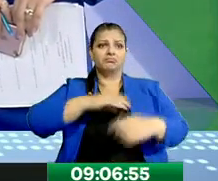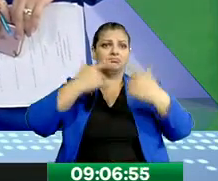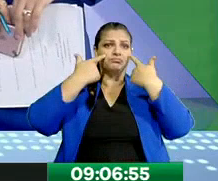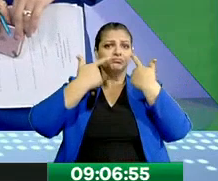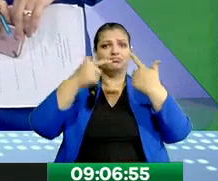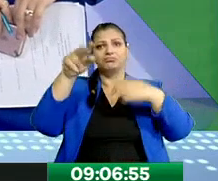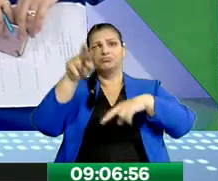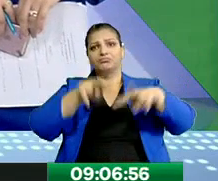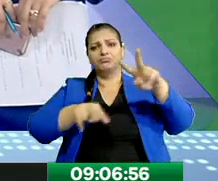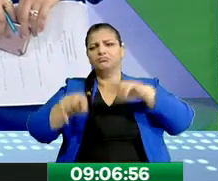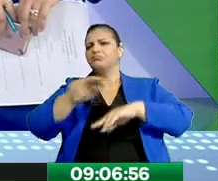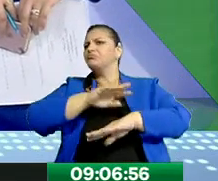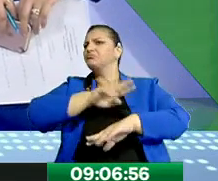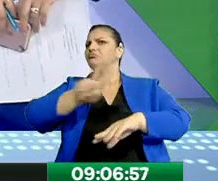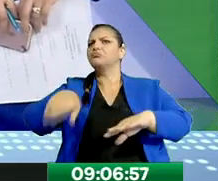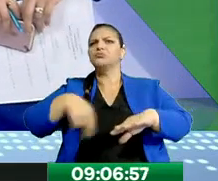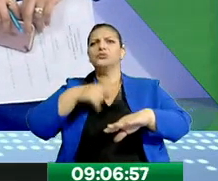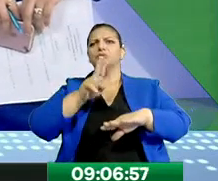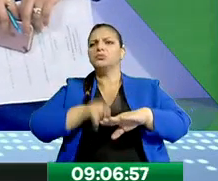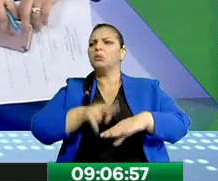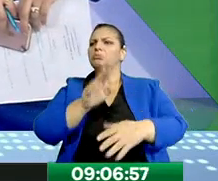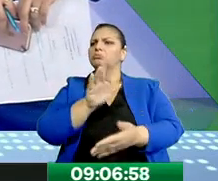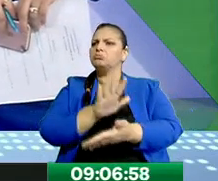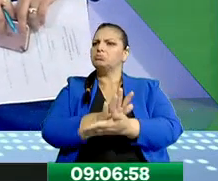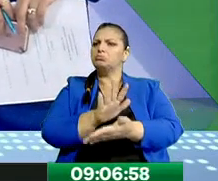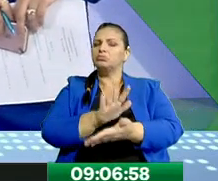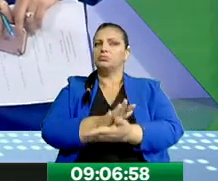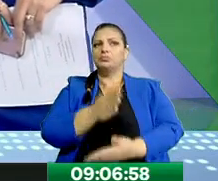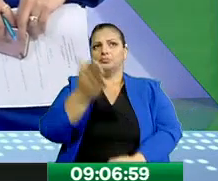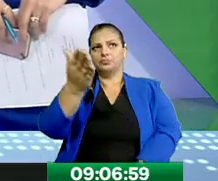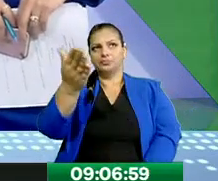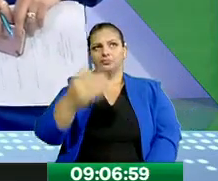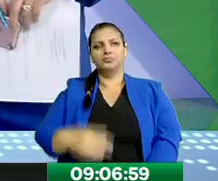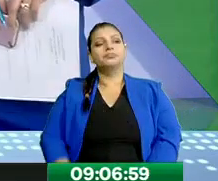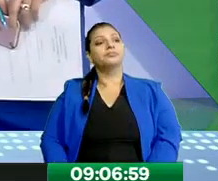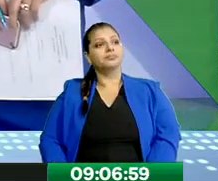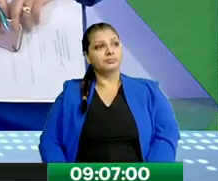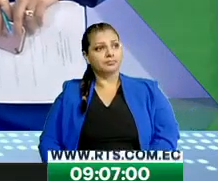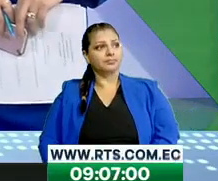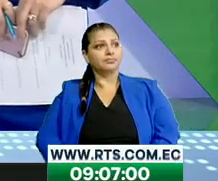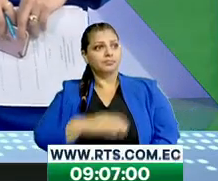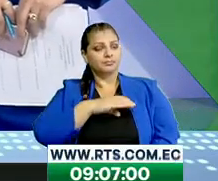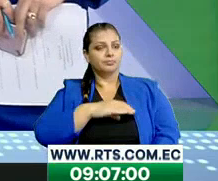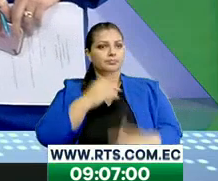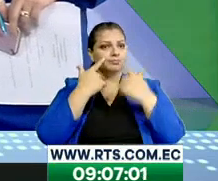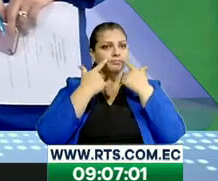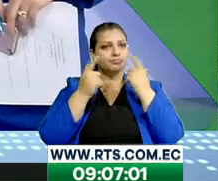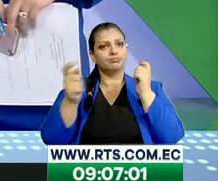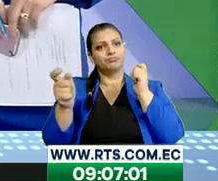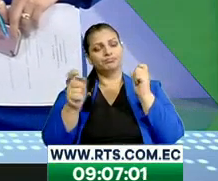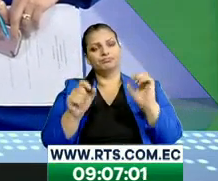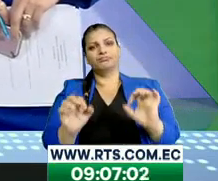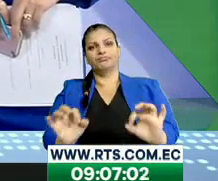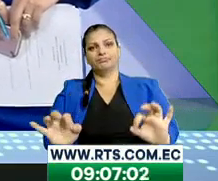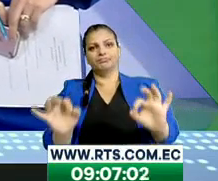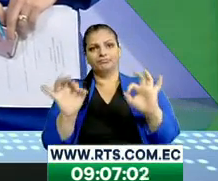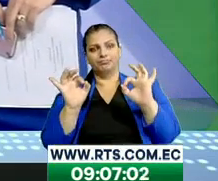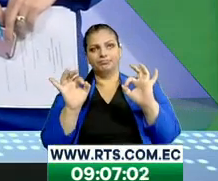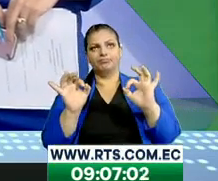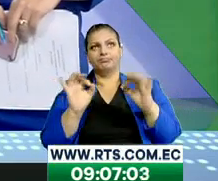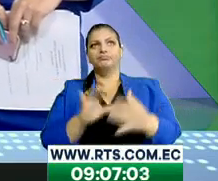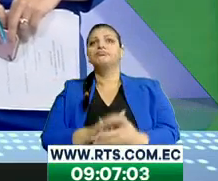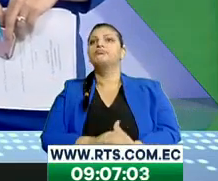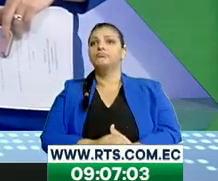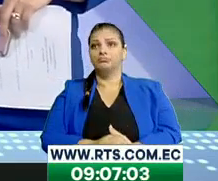de los miembros policiales. Rosita, claro, continuamos con más. Claro que sí, ese es el control disuasivo. En todo caso, excelente por parte de la Policía Nacional, que